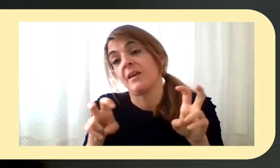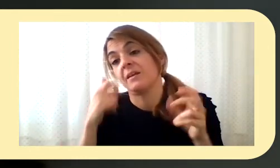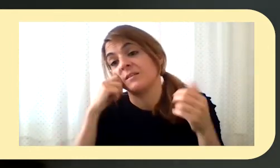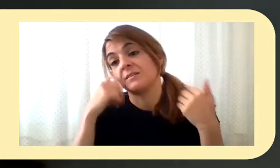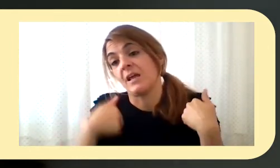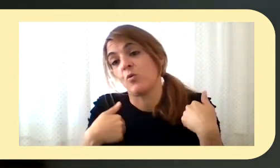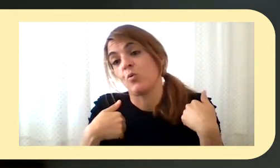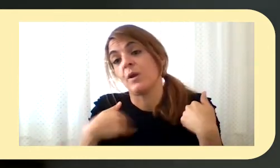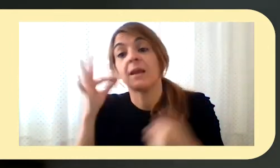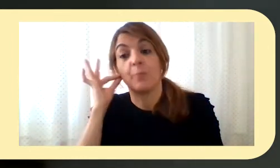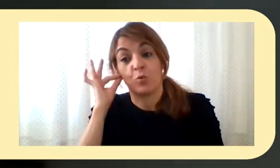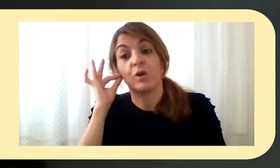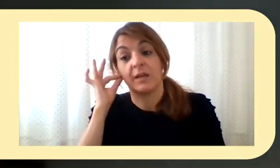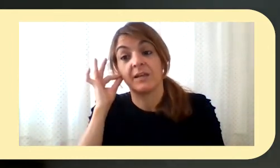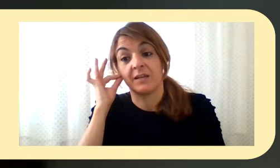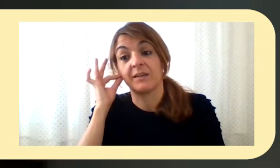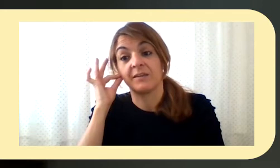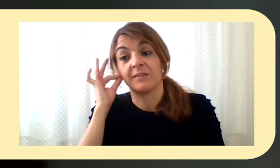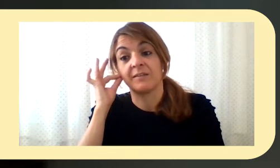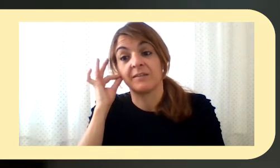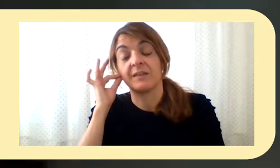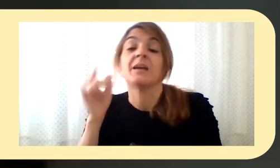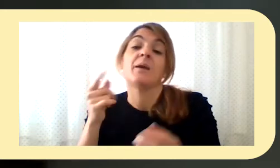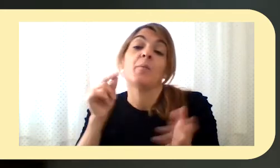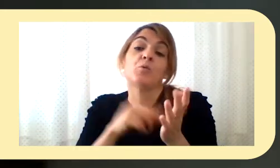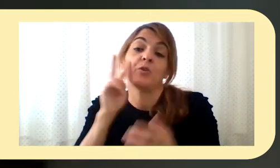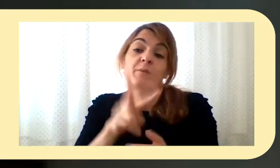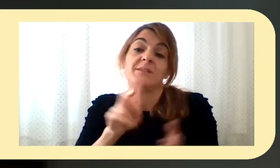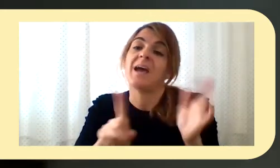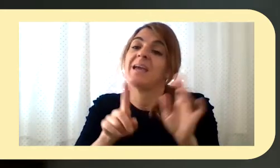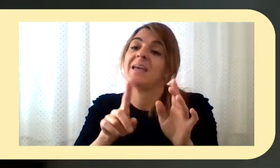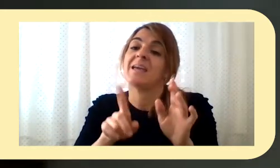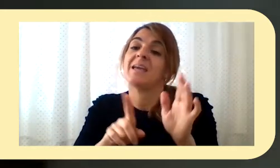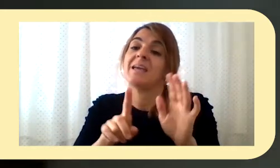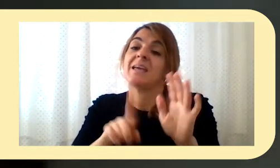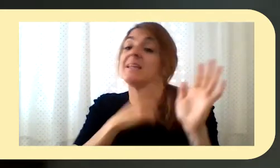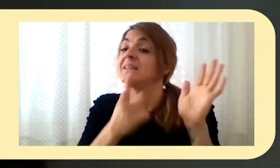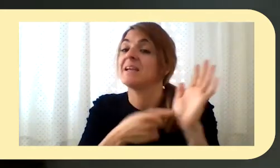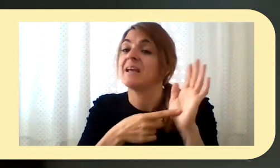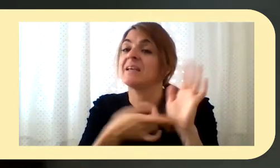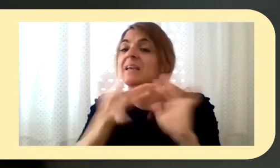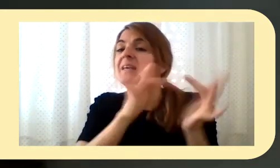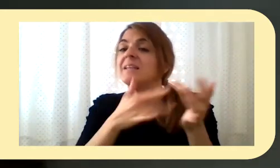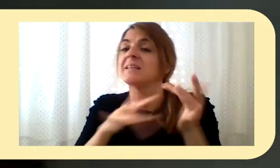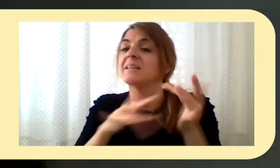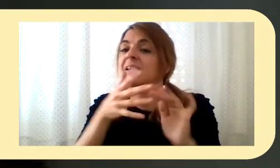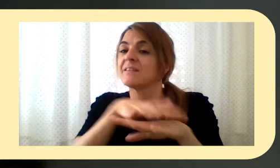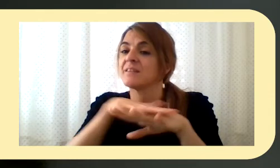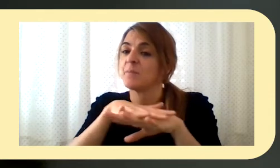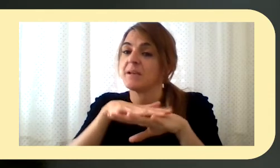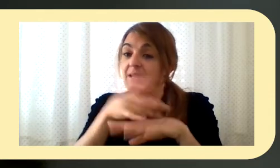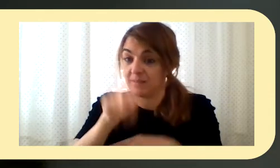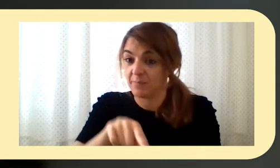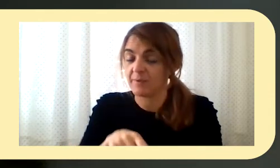mujeres y género, desde una perspectiva integral y interdisciplinar. Bueno, pues Karma